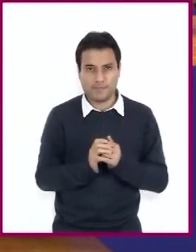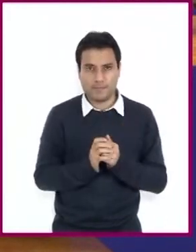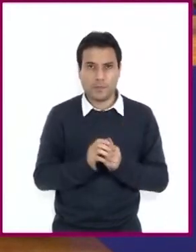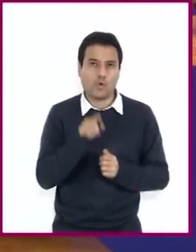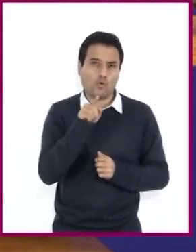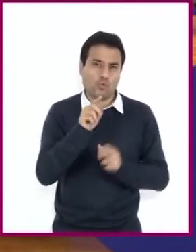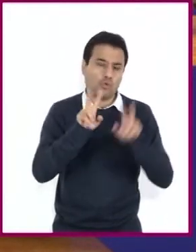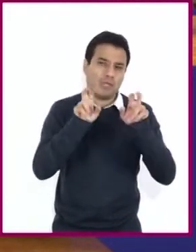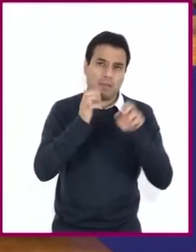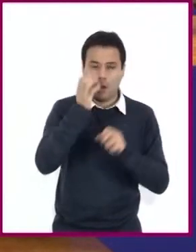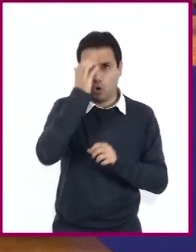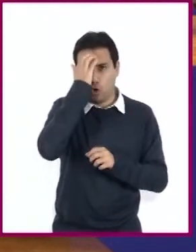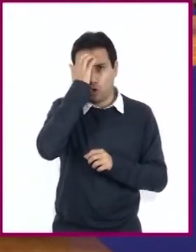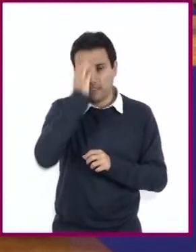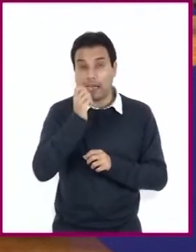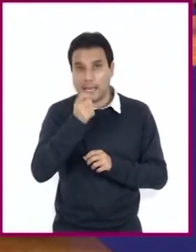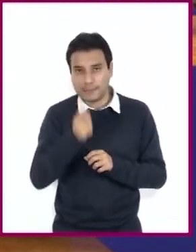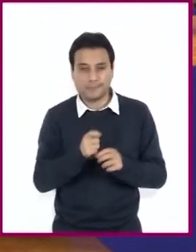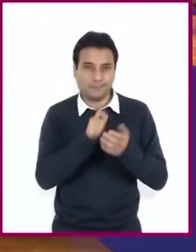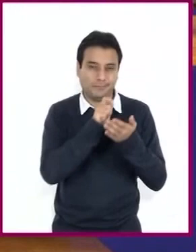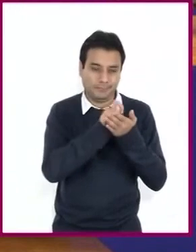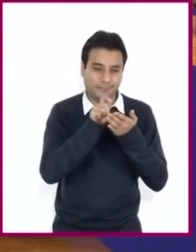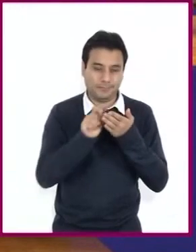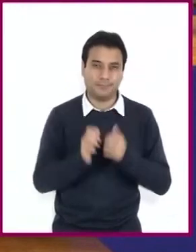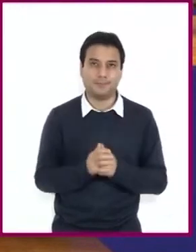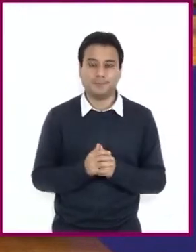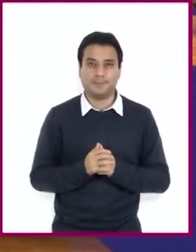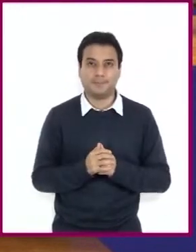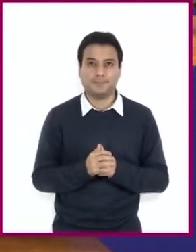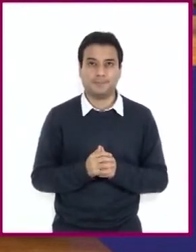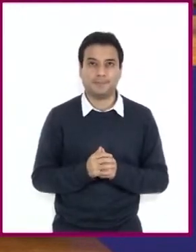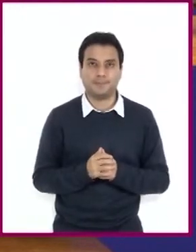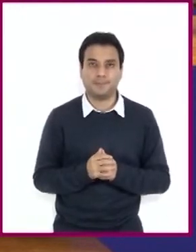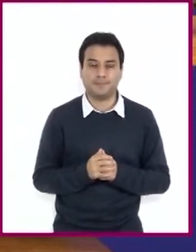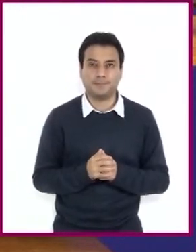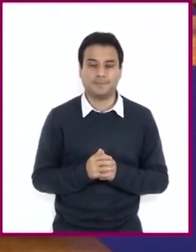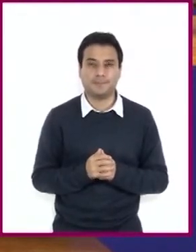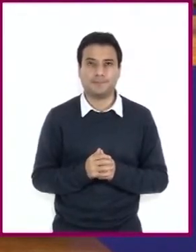se sabe del fenómeno que observamos. Esto lo